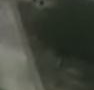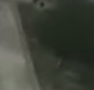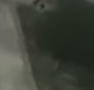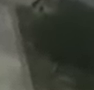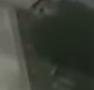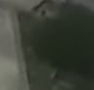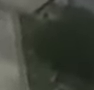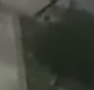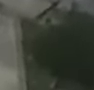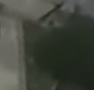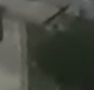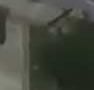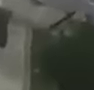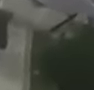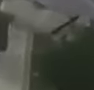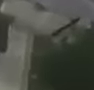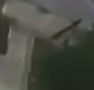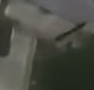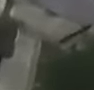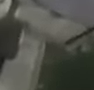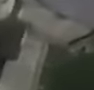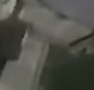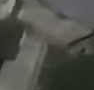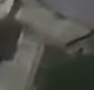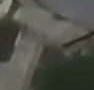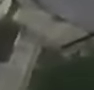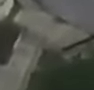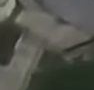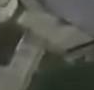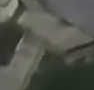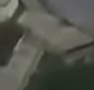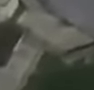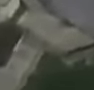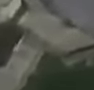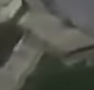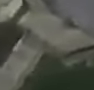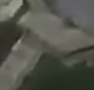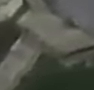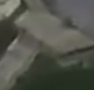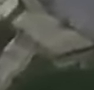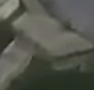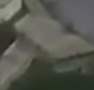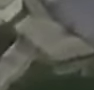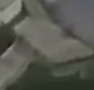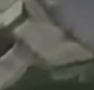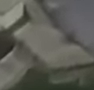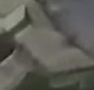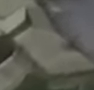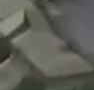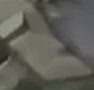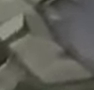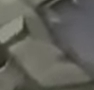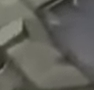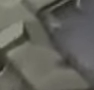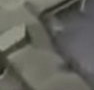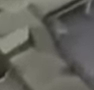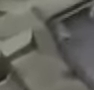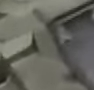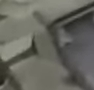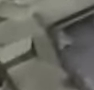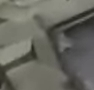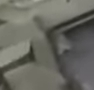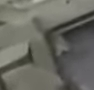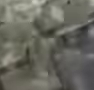maquinaria 5x5 en defensa del Esequibo. Actividad que será liderada por el presidente